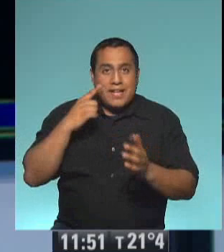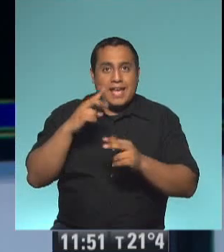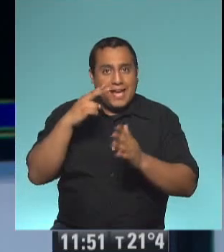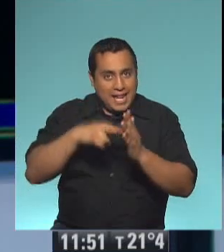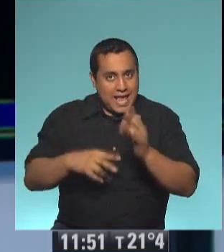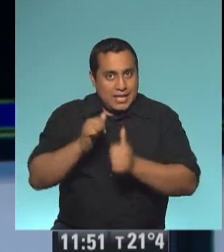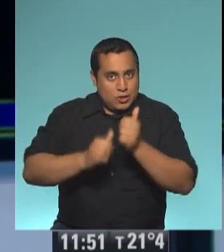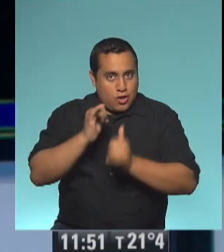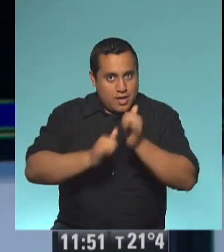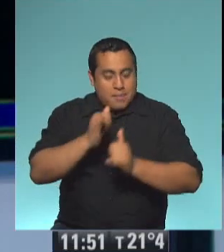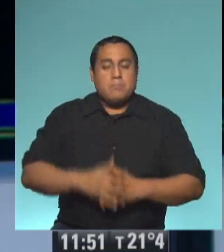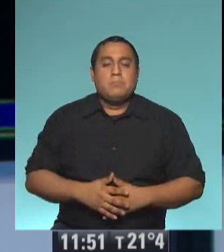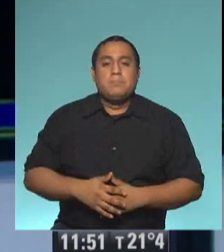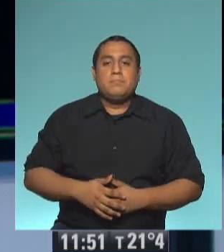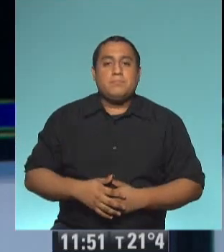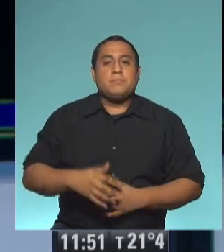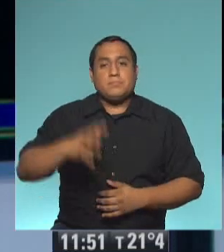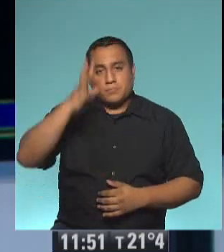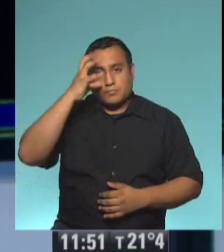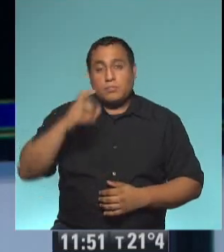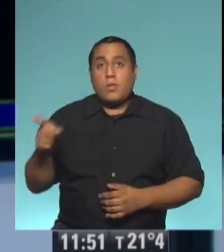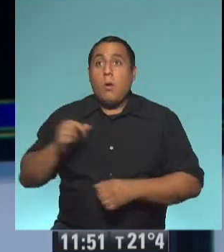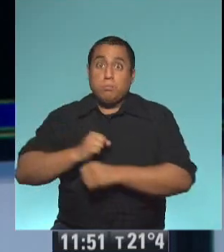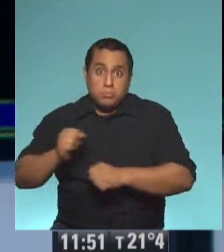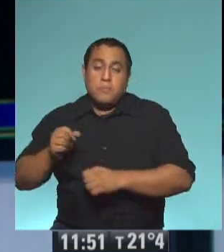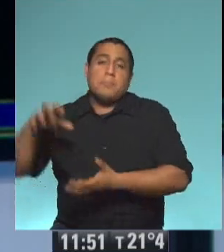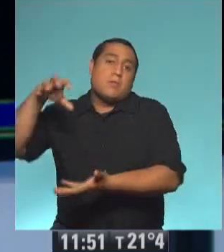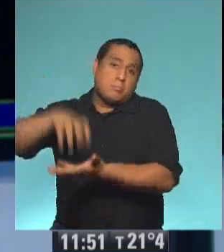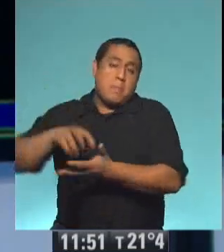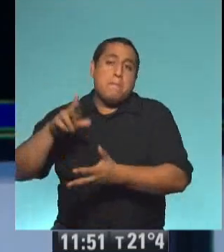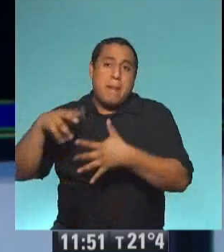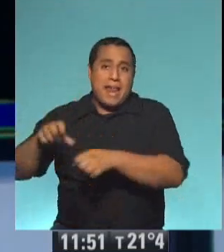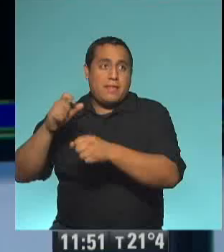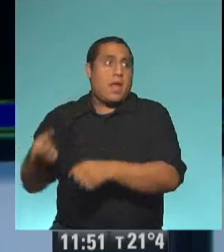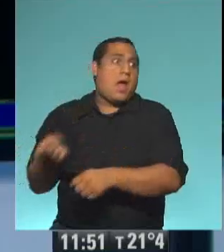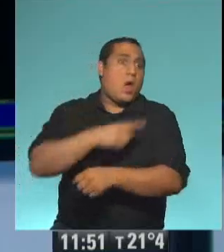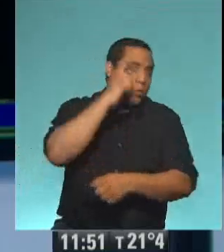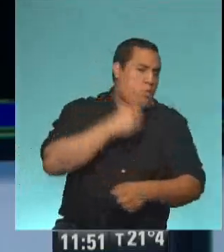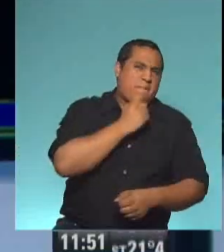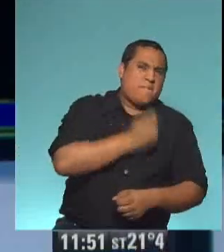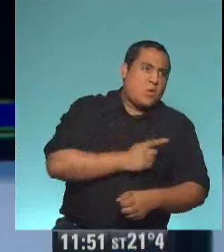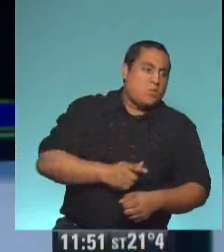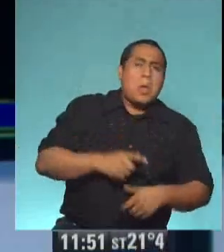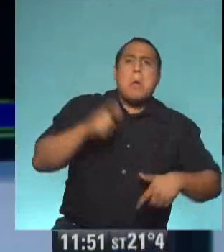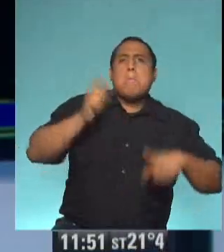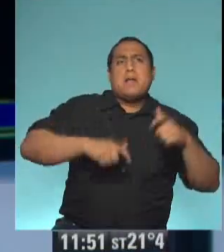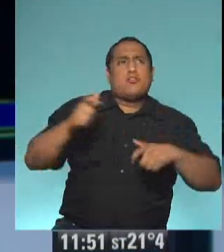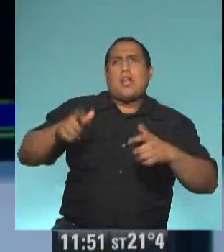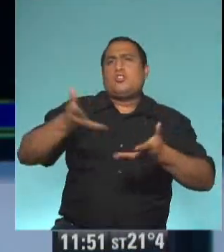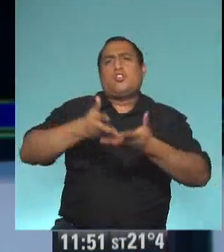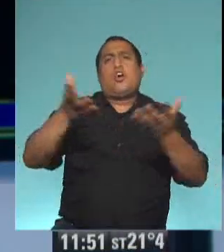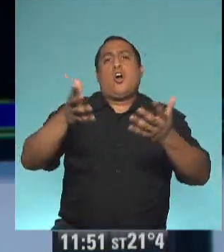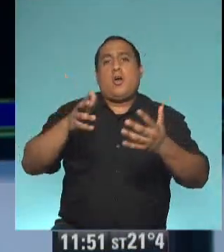bueno, la Gorda inauguró su panadería, al Rulo no le gustó, todo el barrio fue a la bueno,